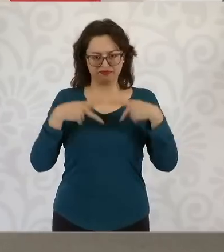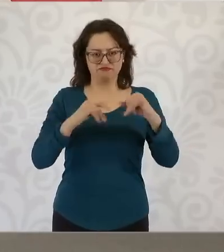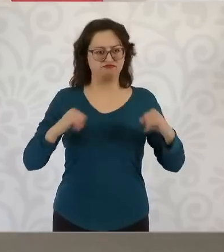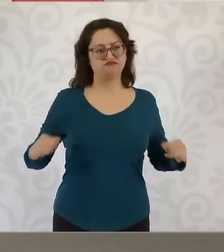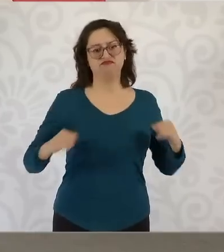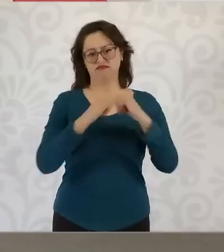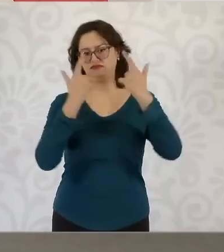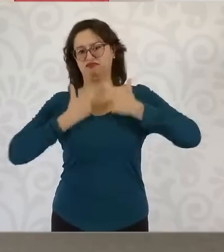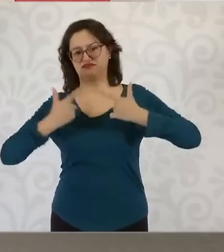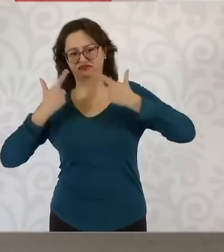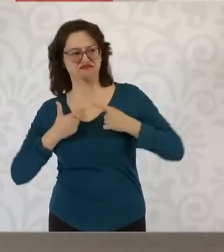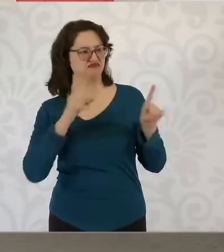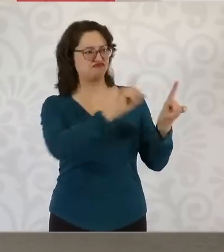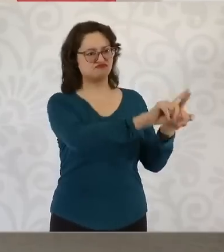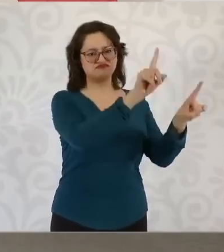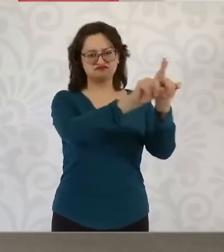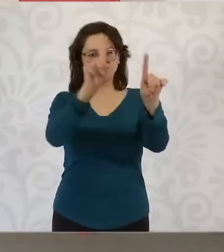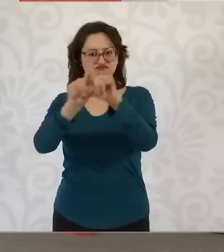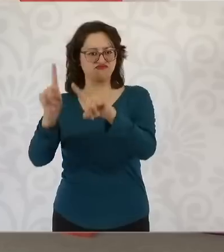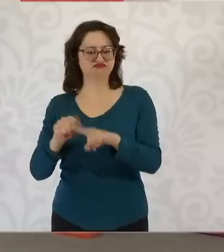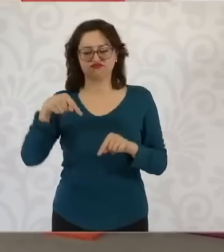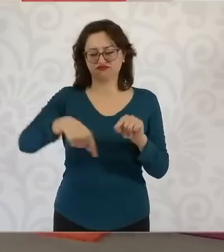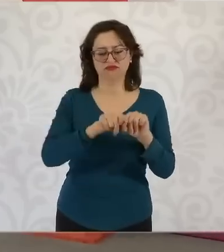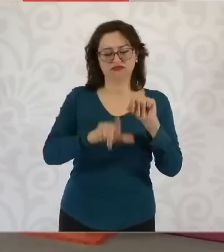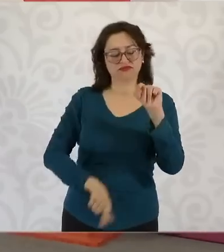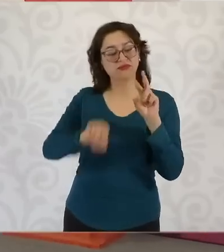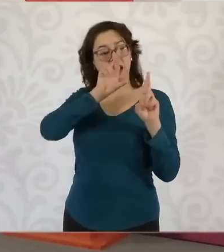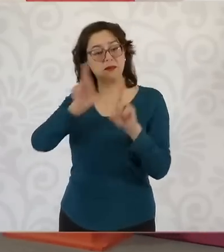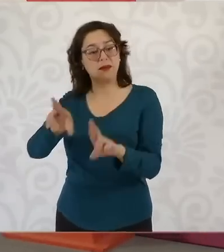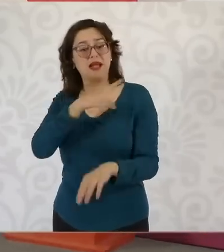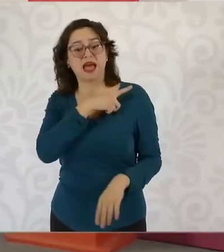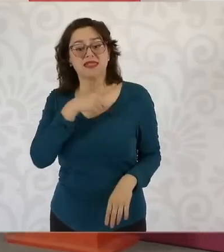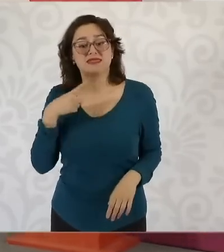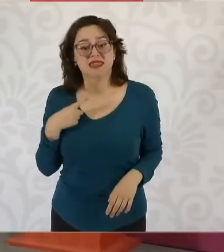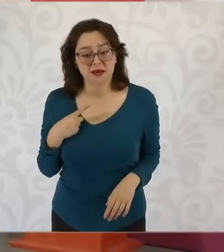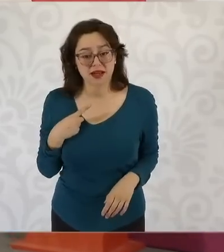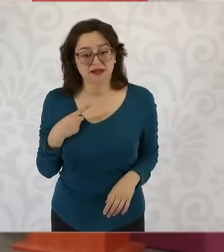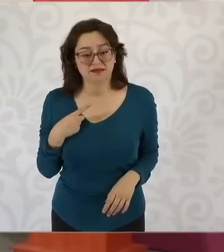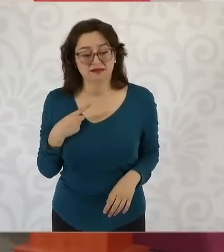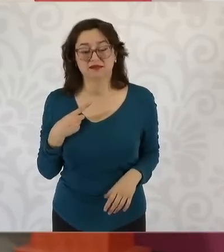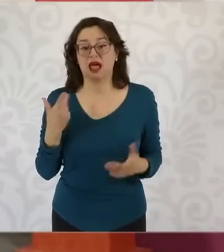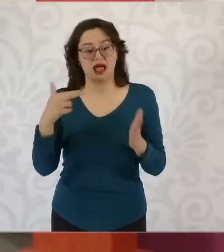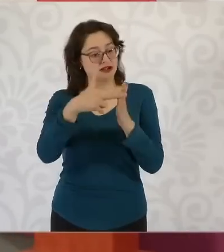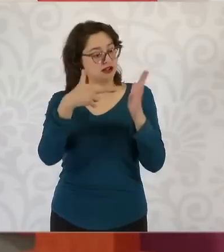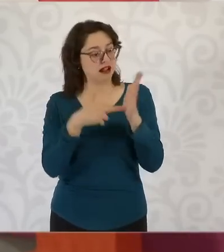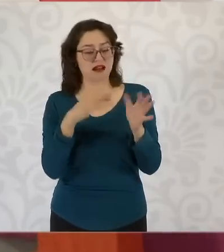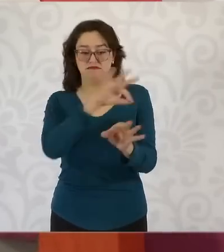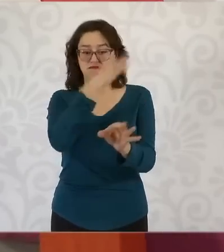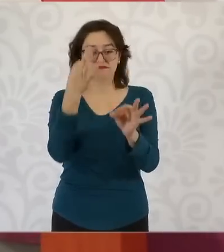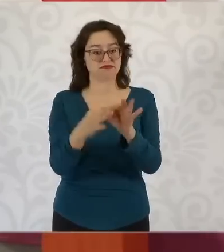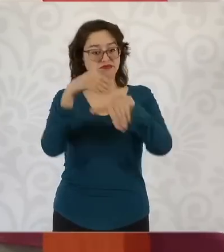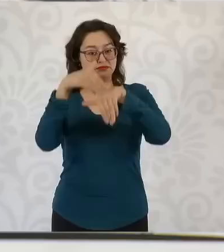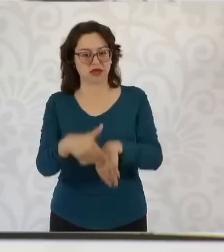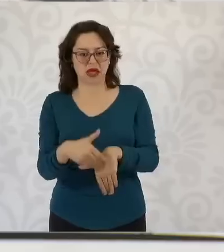gobierno de los Estados Unidos, pues tiene que respetar a México y las reglas de México. Y en esa medida va a haber